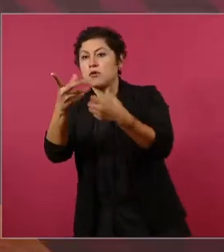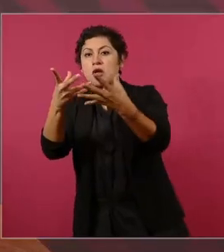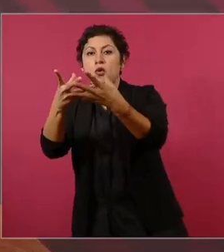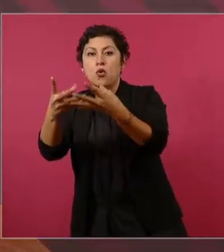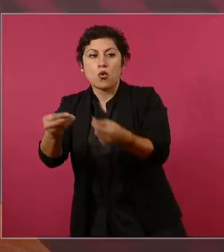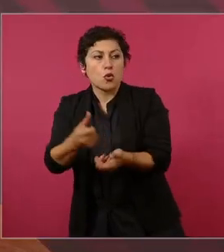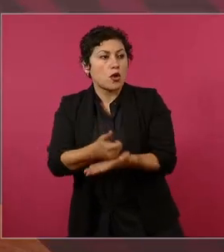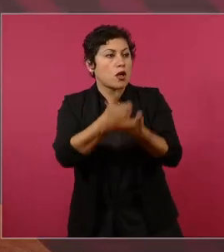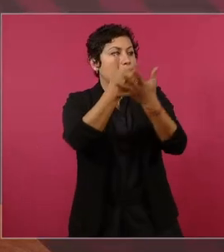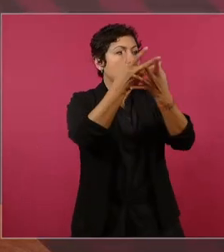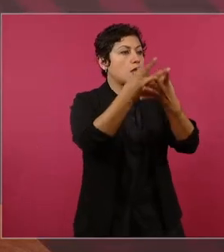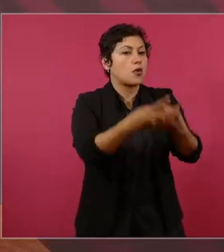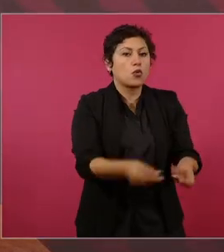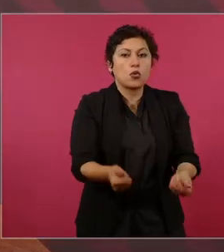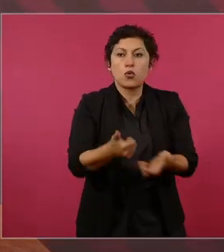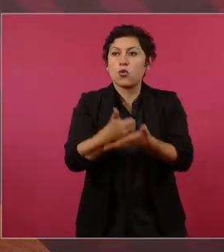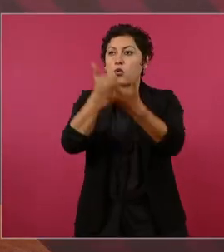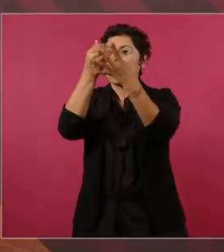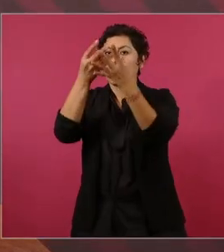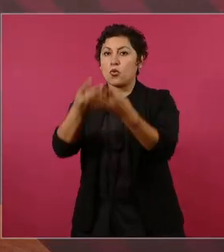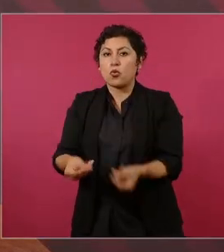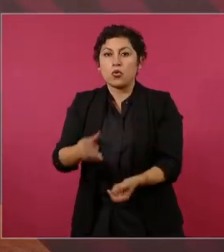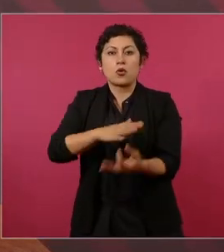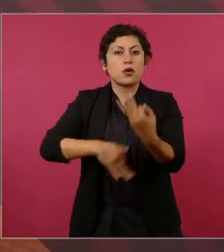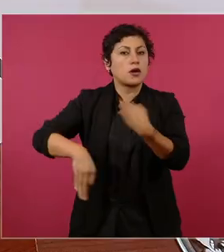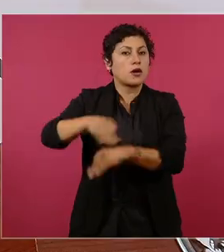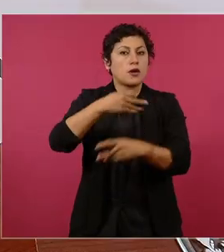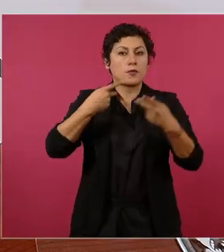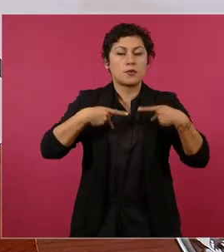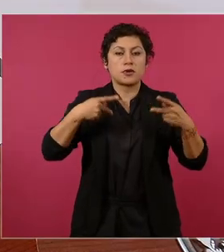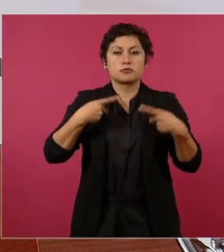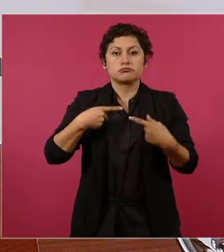Se puede ayudar mucho a la gente.